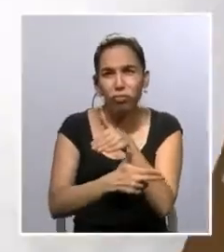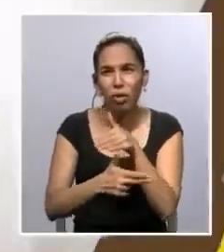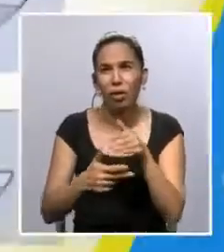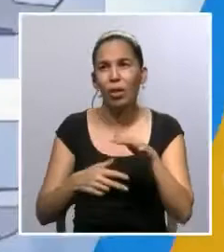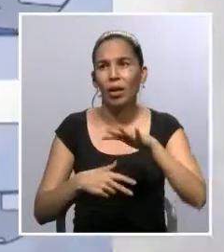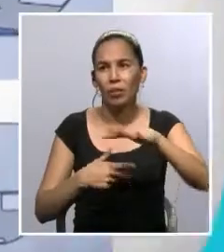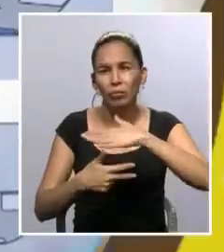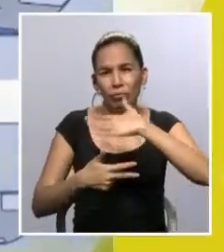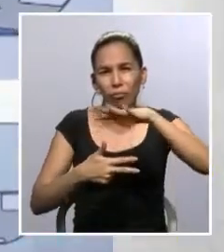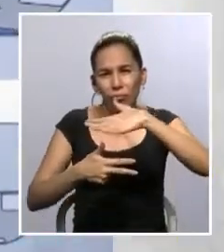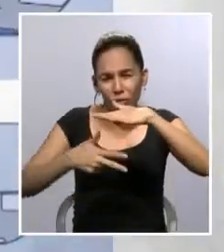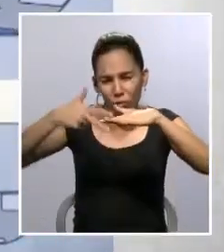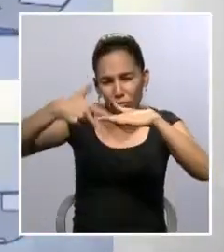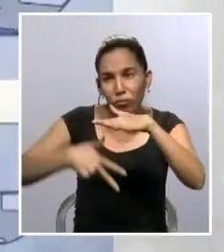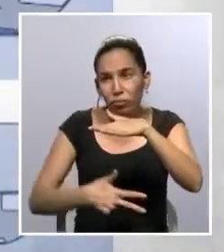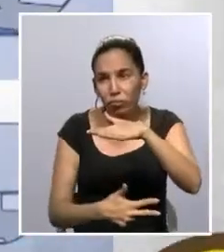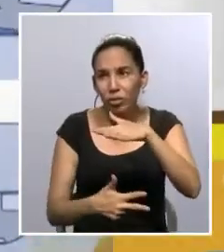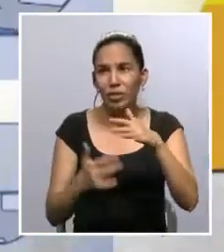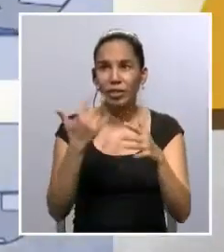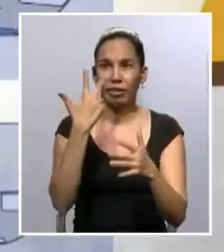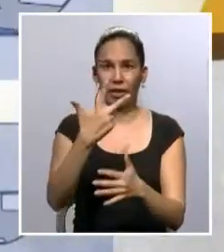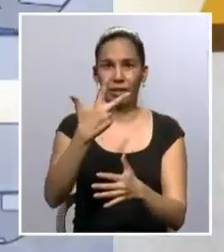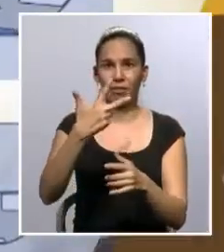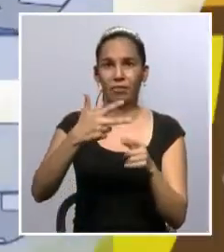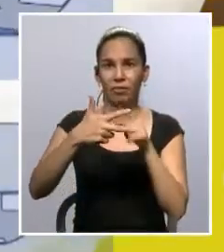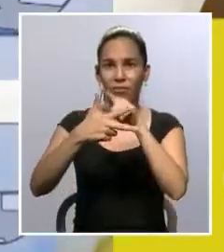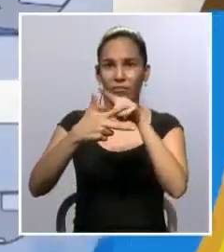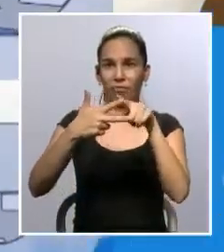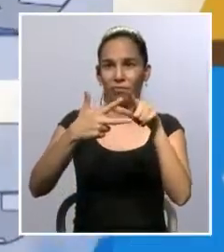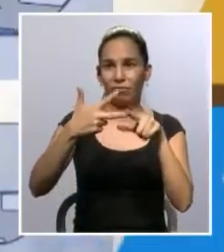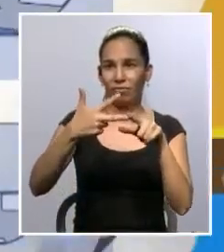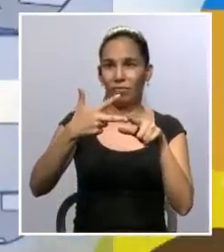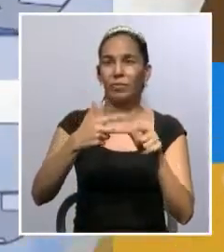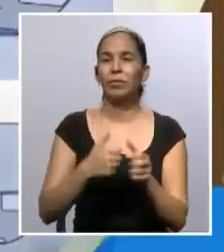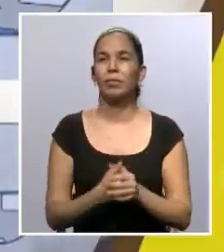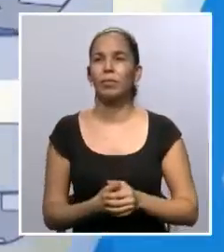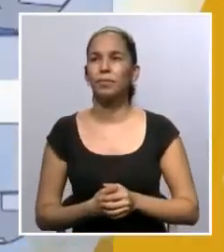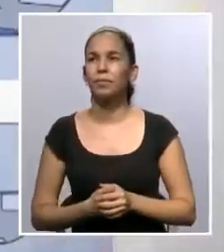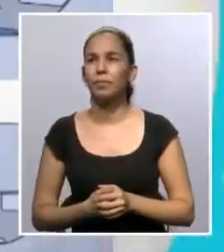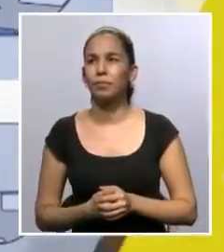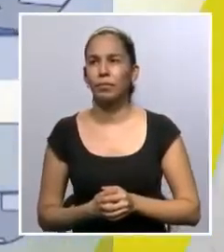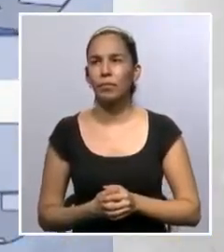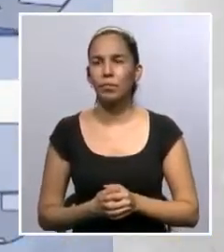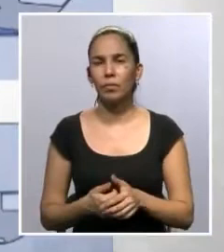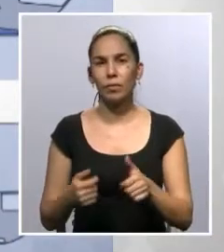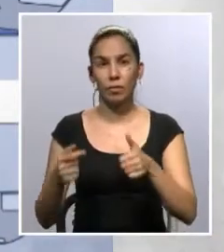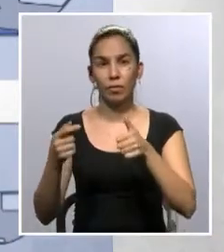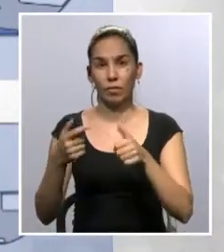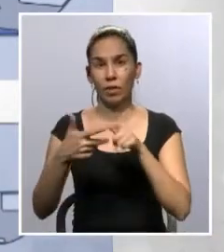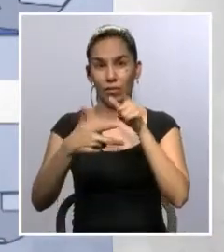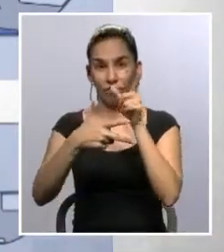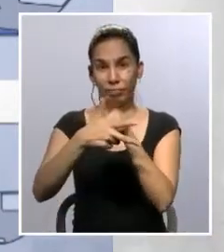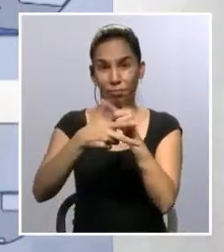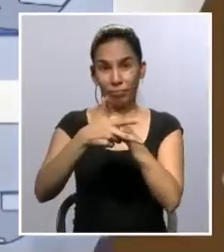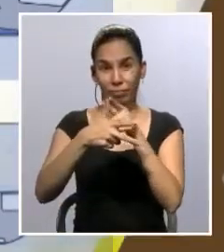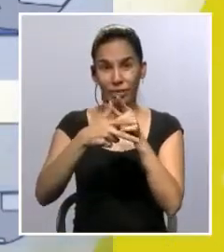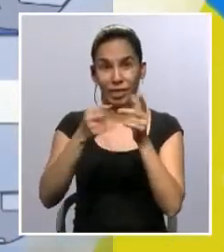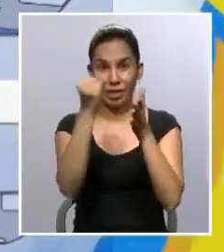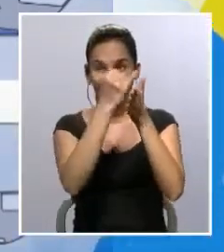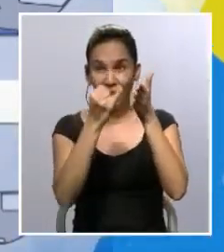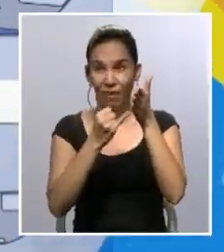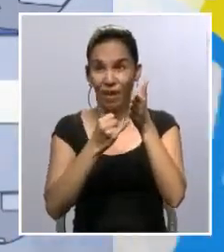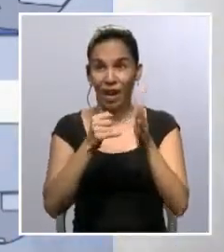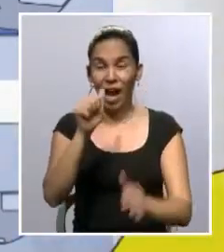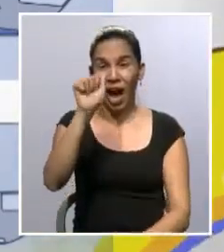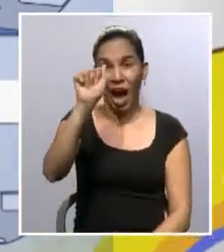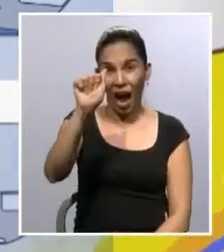vamos a en el siguiente bloque. Ahora aquí lo tenemos, aquí lo tenemos. Muy bien. En la primera parte, en